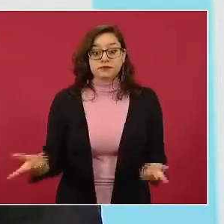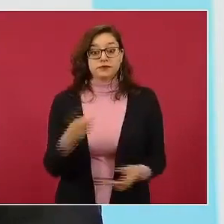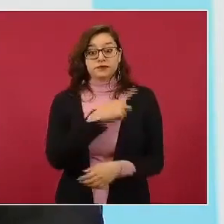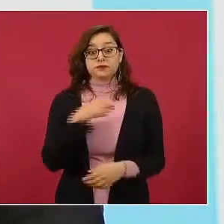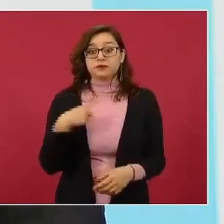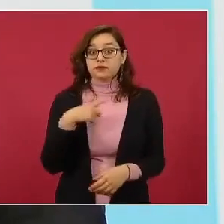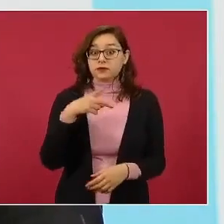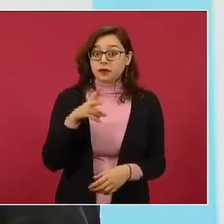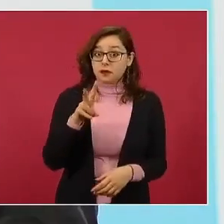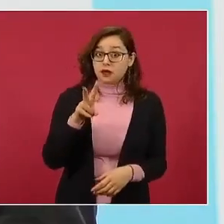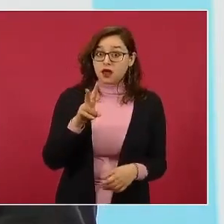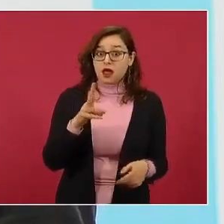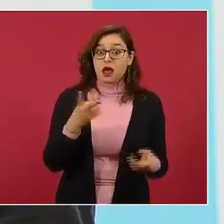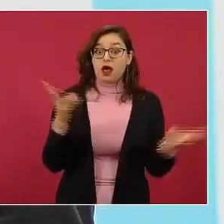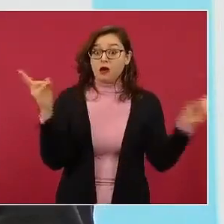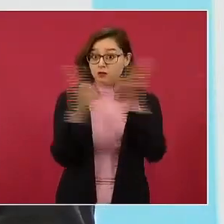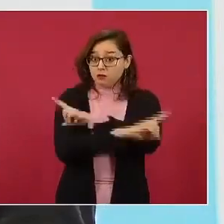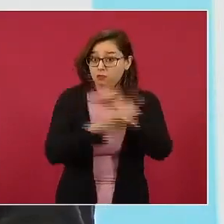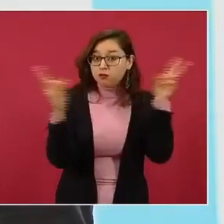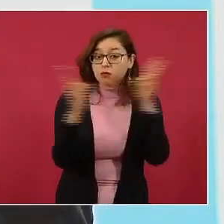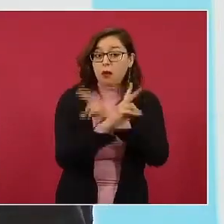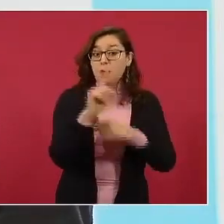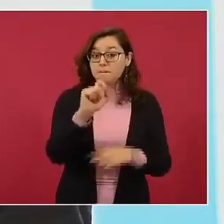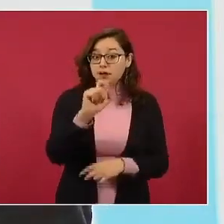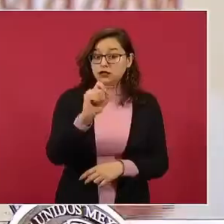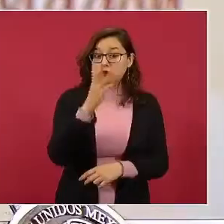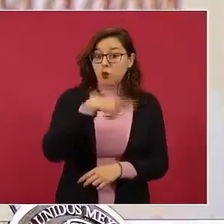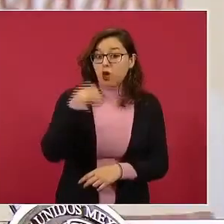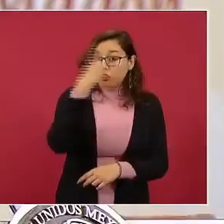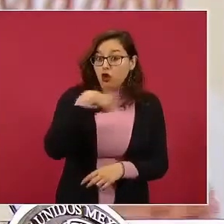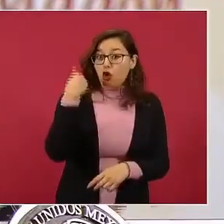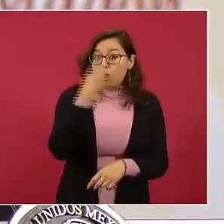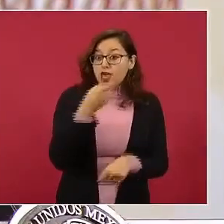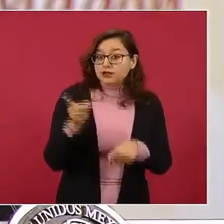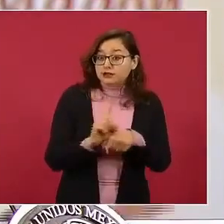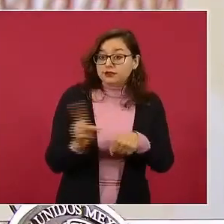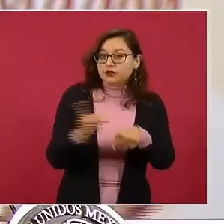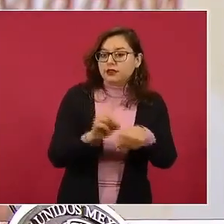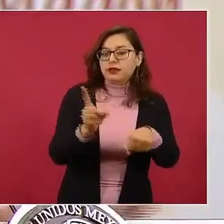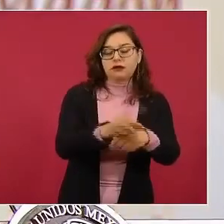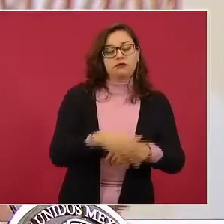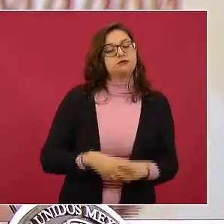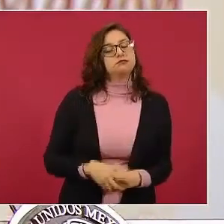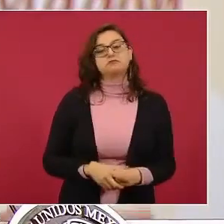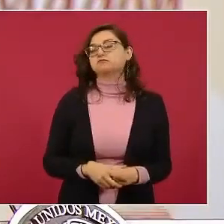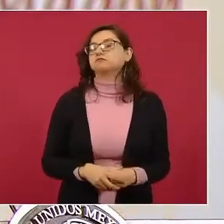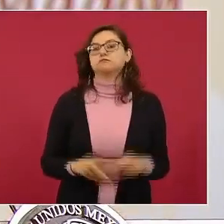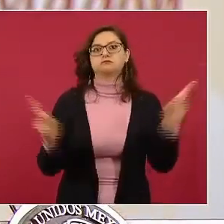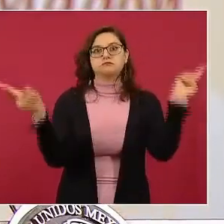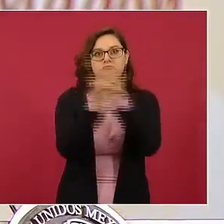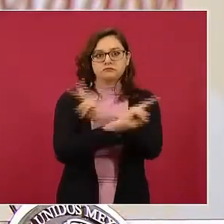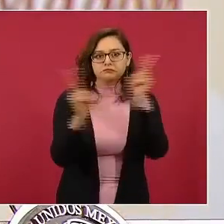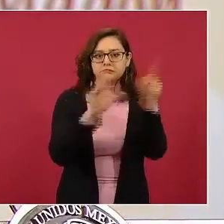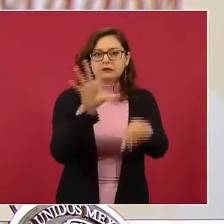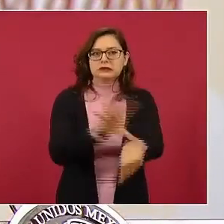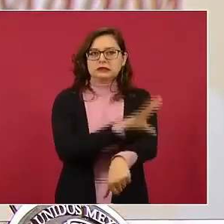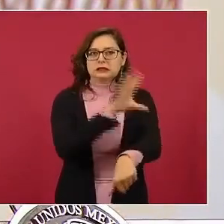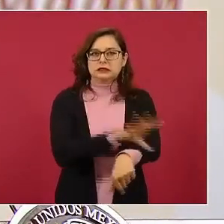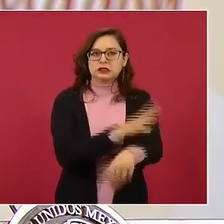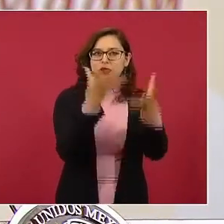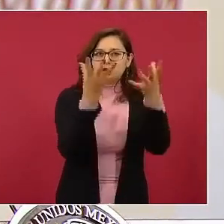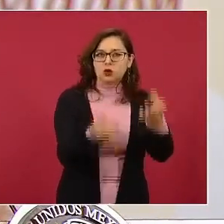día. Acabo de señalarlo, es el 30% del tiempo que el aire se puede aprovechar para producir energía